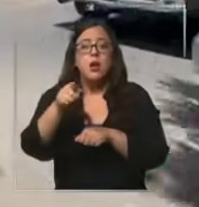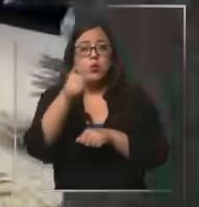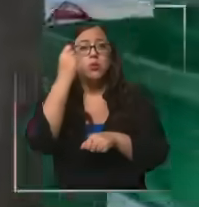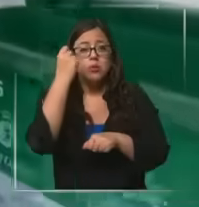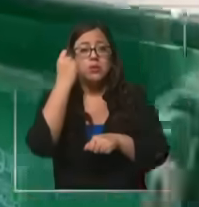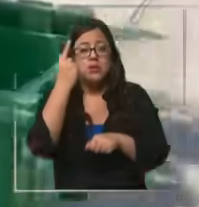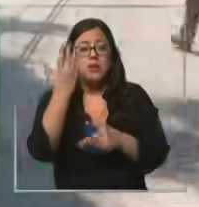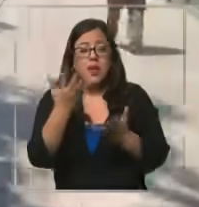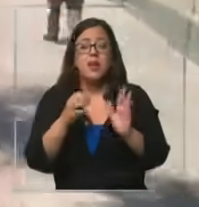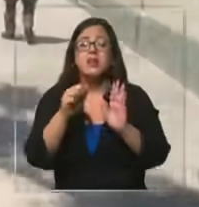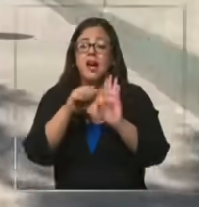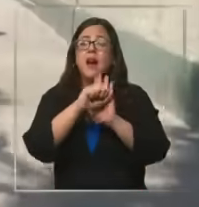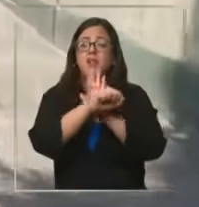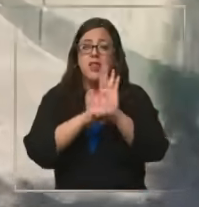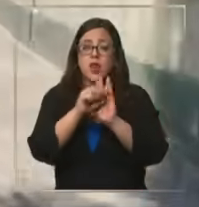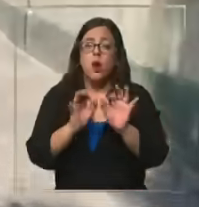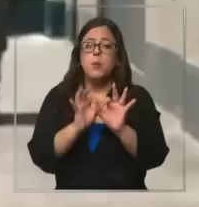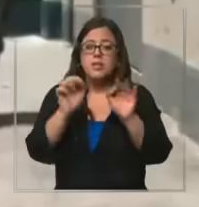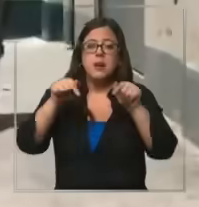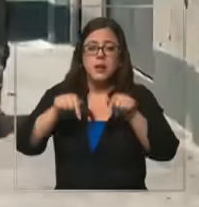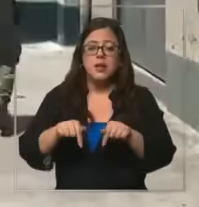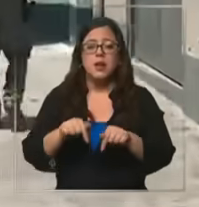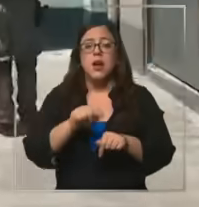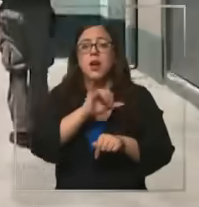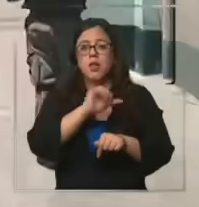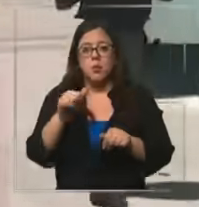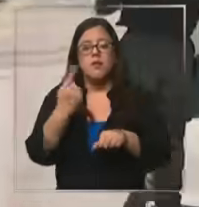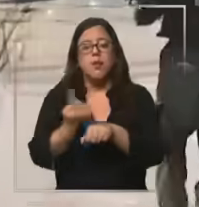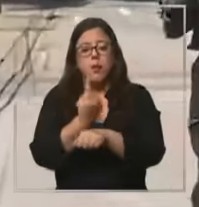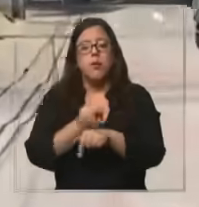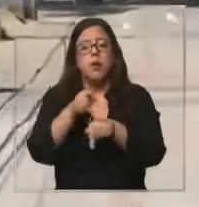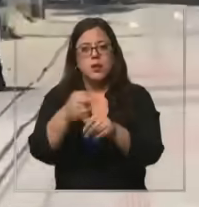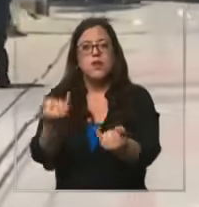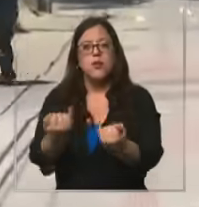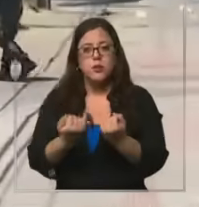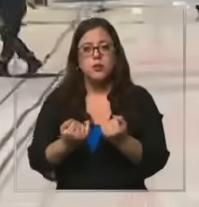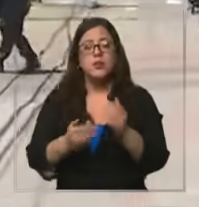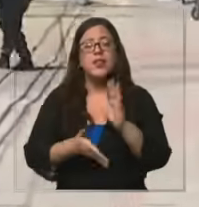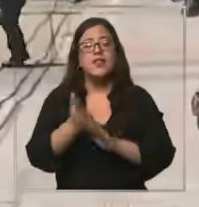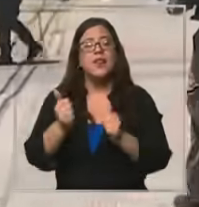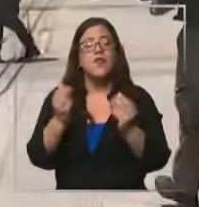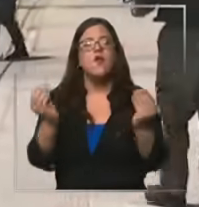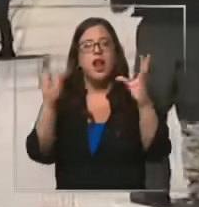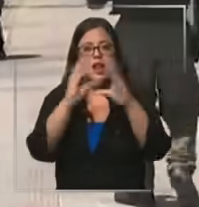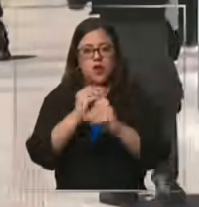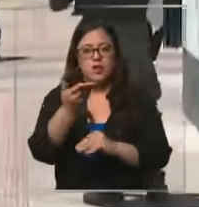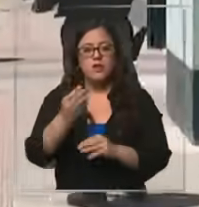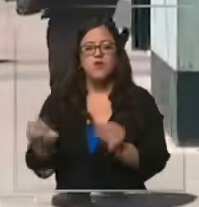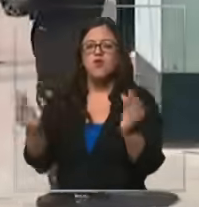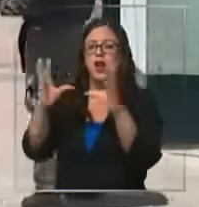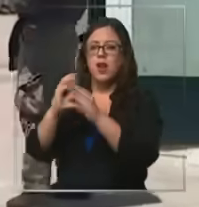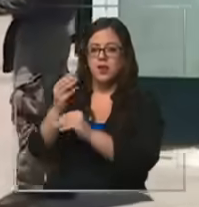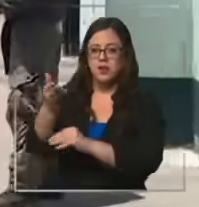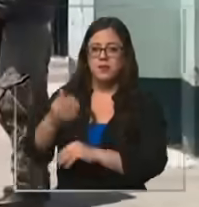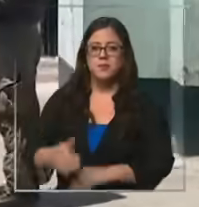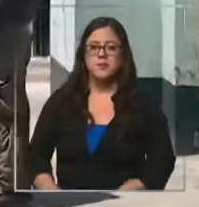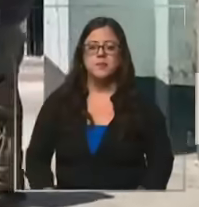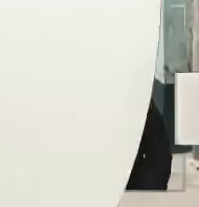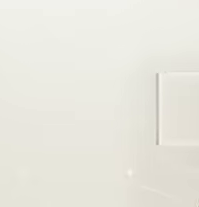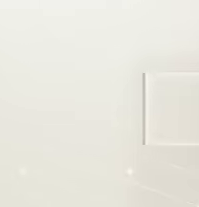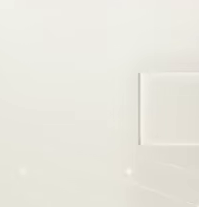nota preparada para el noticiero, así que volvemos más adelante con esa información. Que estés bien, que tengas buenas noches. Buenas noches.